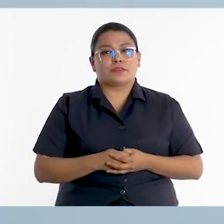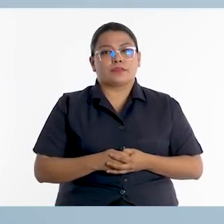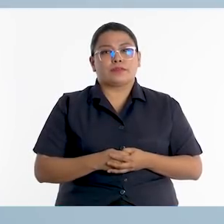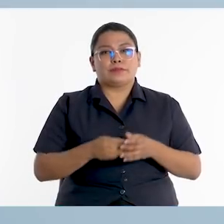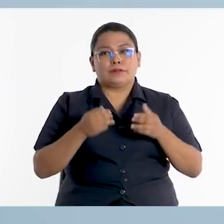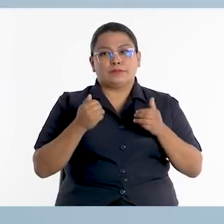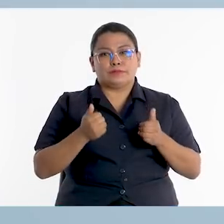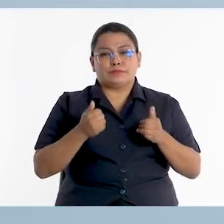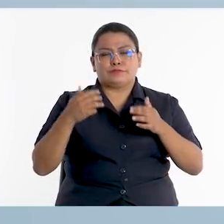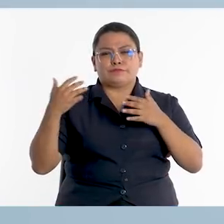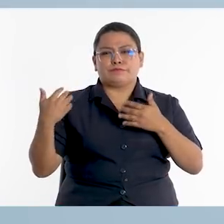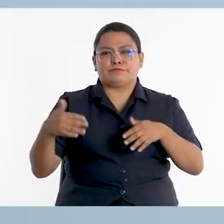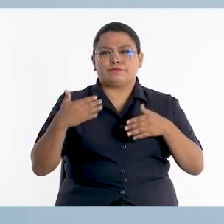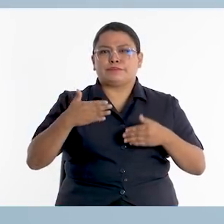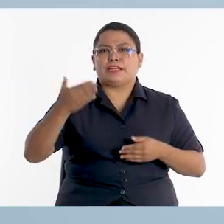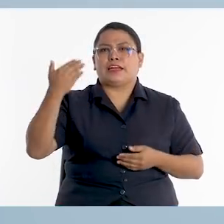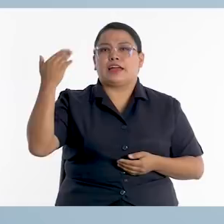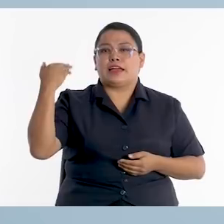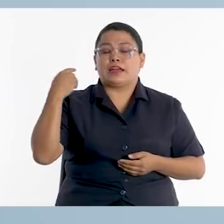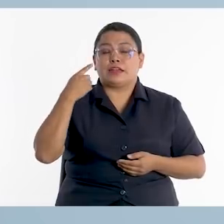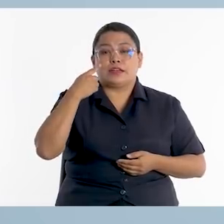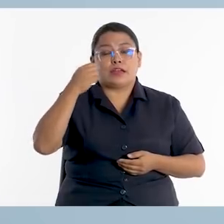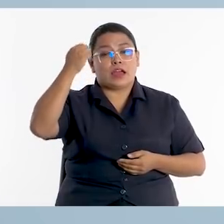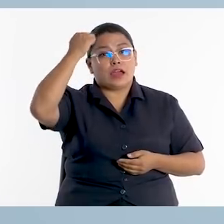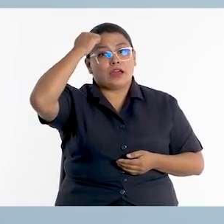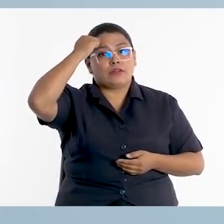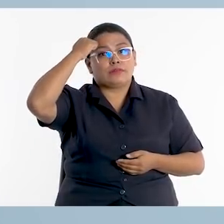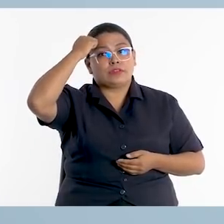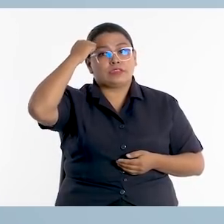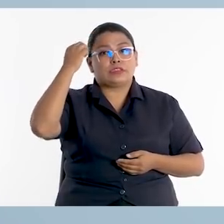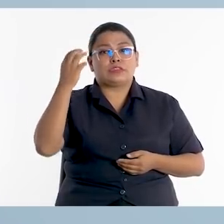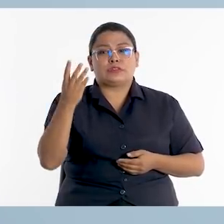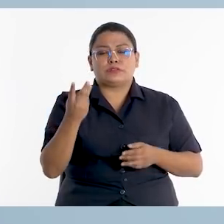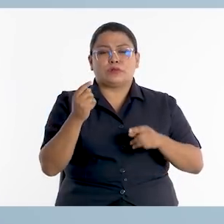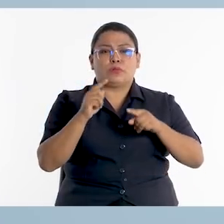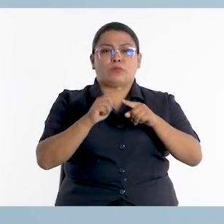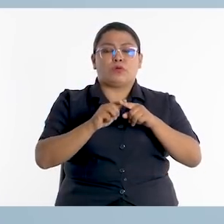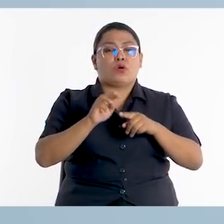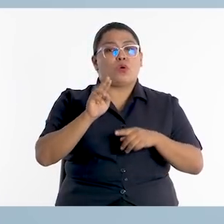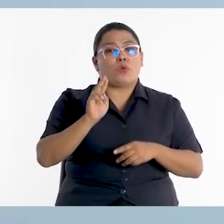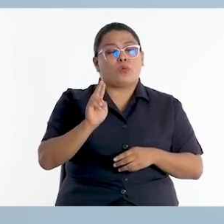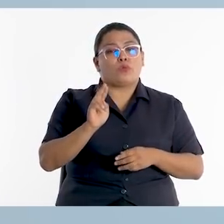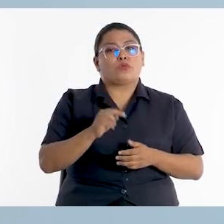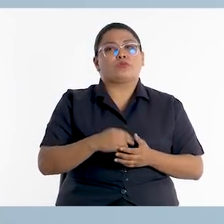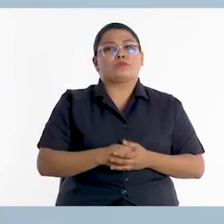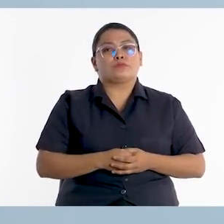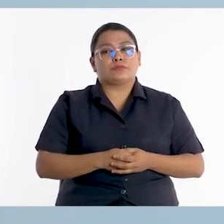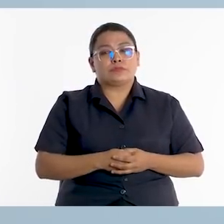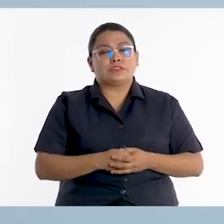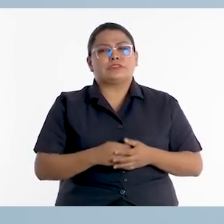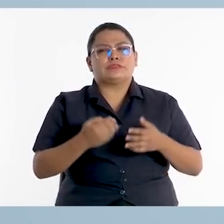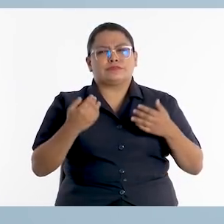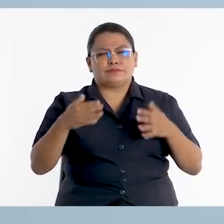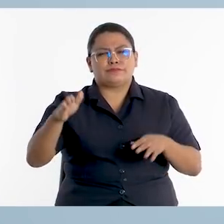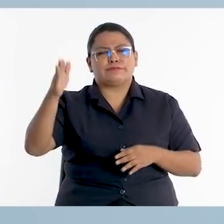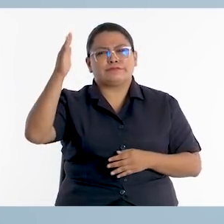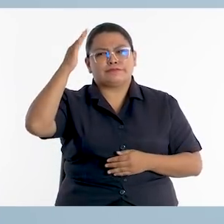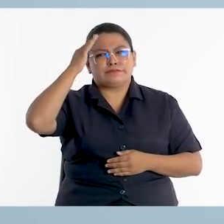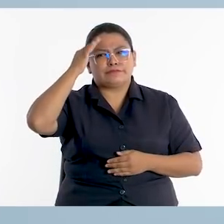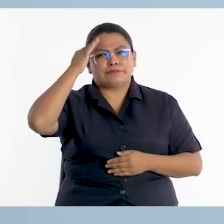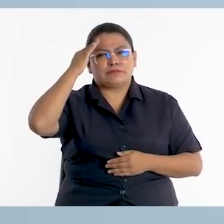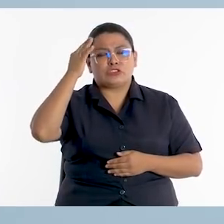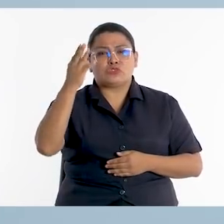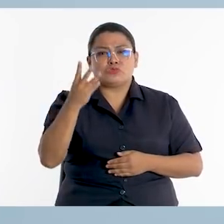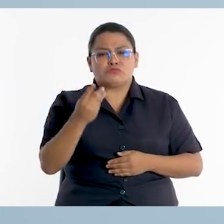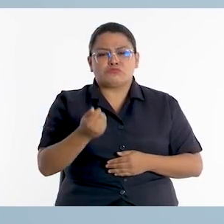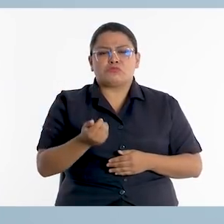Bien, en actividades anteriores hemos aprendido sobre cantidad por unidad, donde si conocíamos los valores de una variable